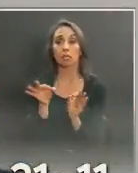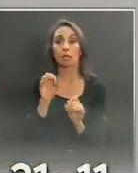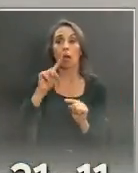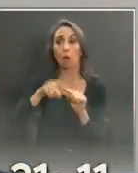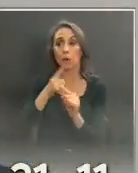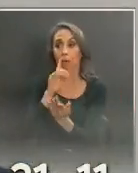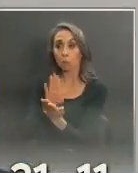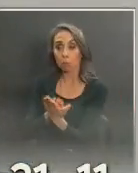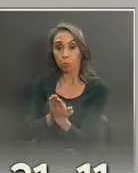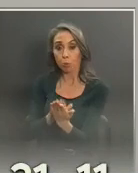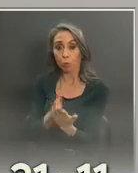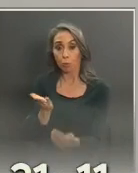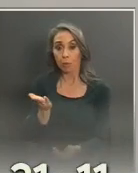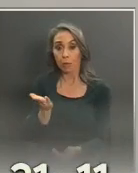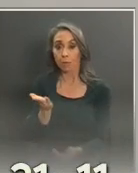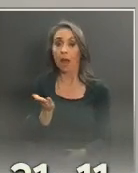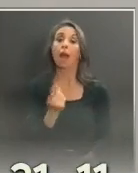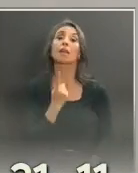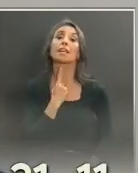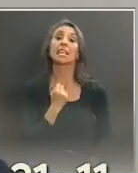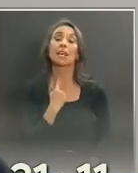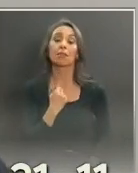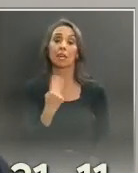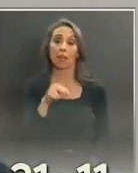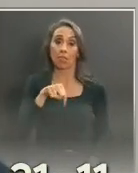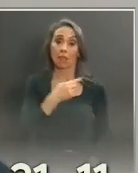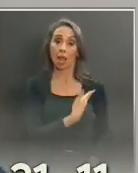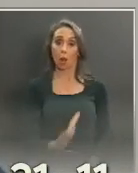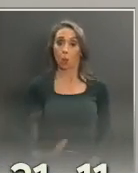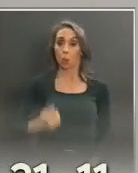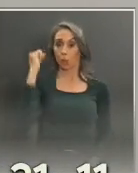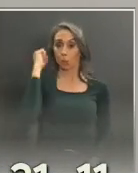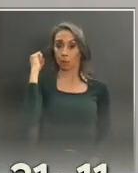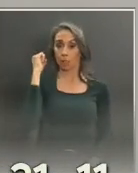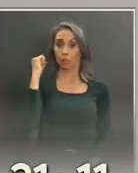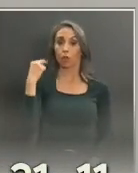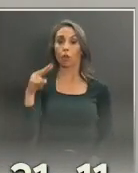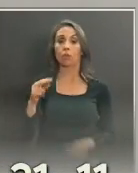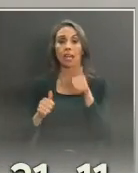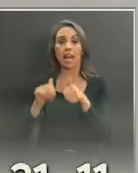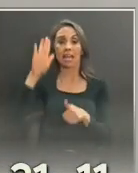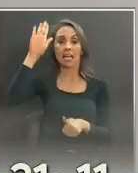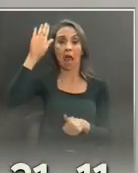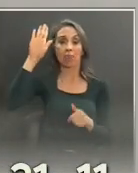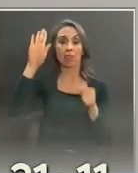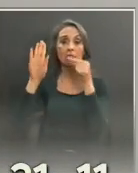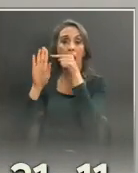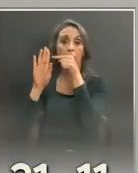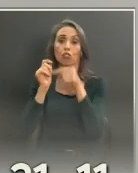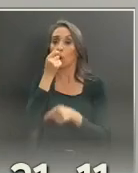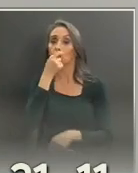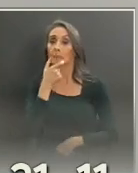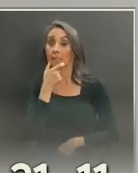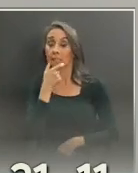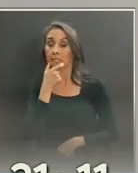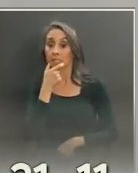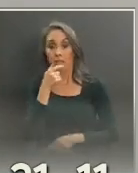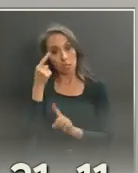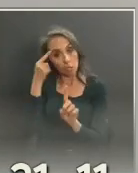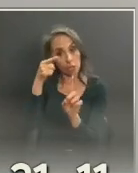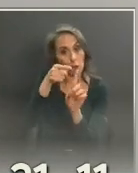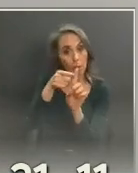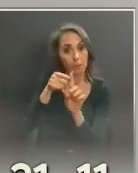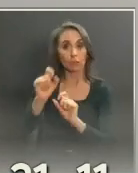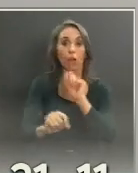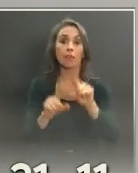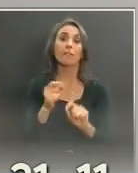que los intereses tanto de este gobierno como de su candidatura, la de Sebastián Sichel, han estado centrados en defender más